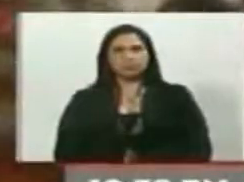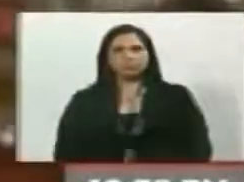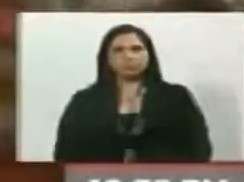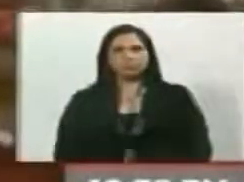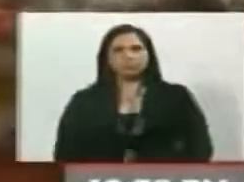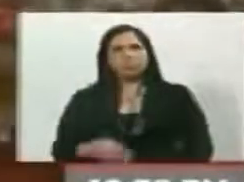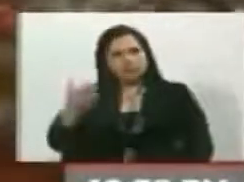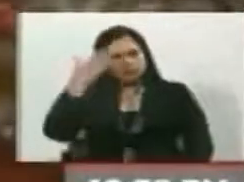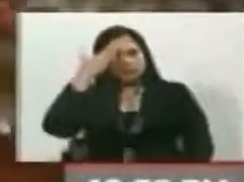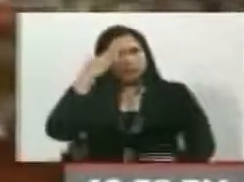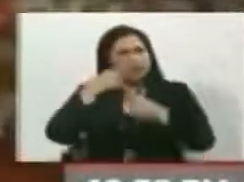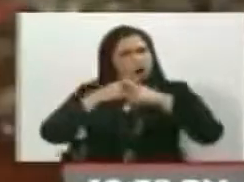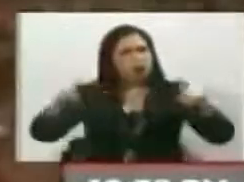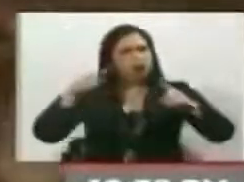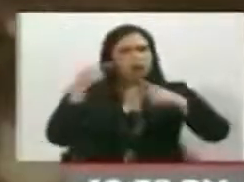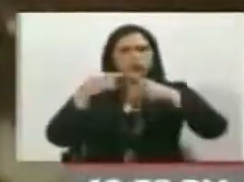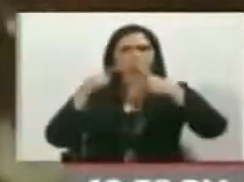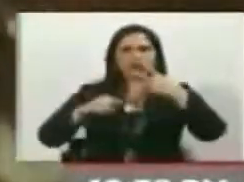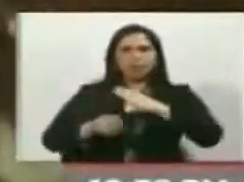Y saben otra cosa,